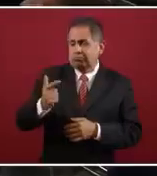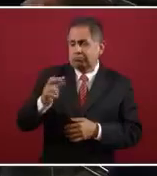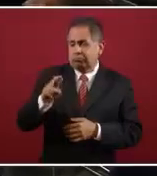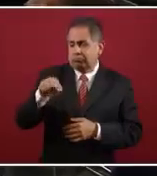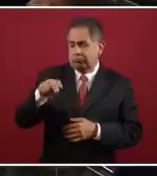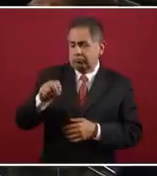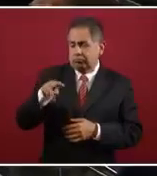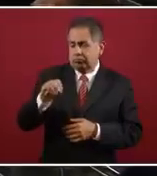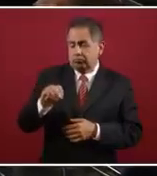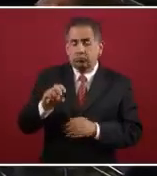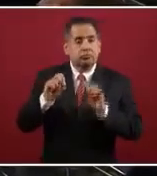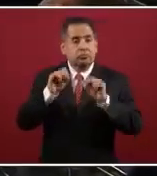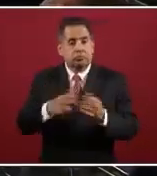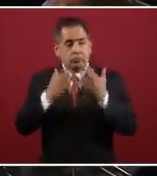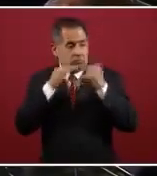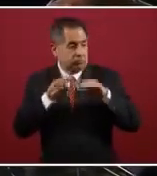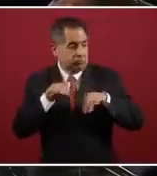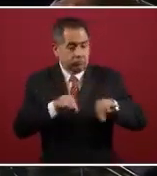sin trabajo